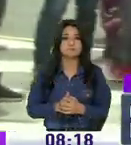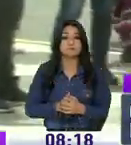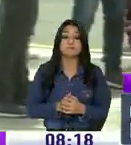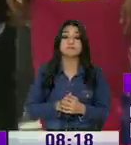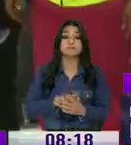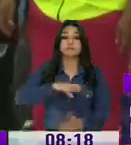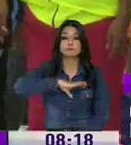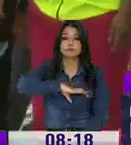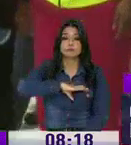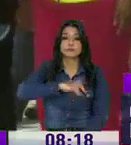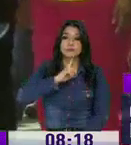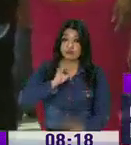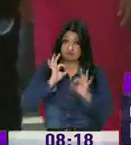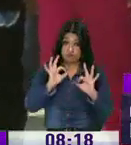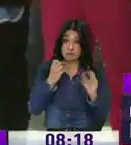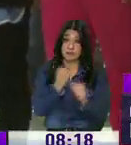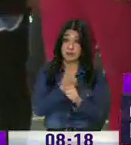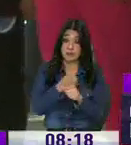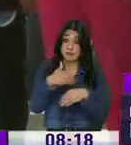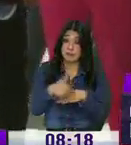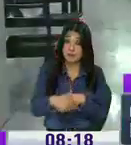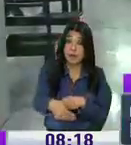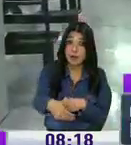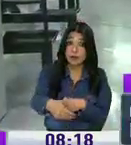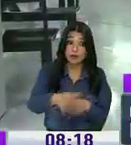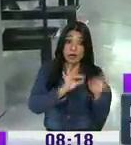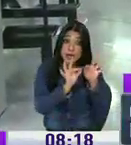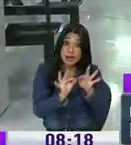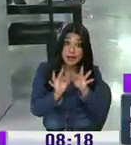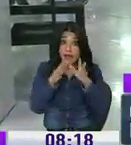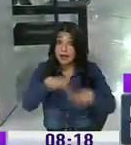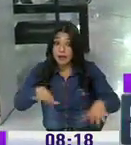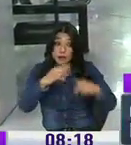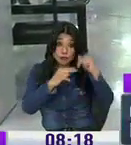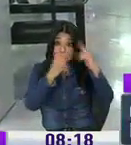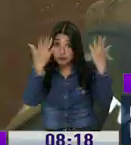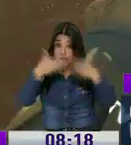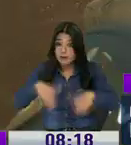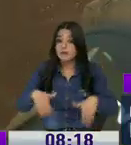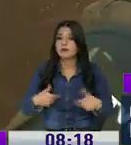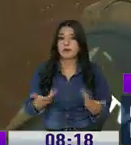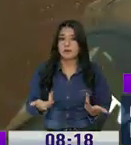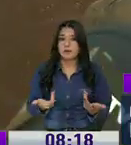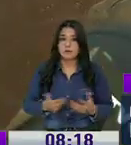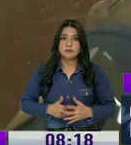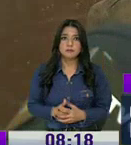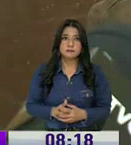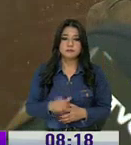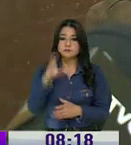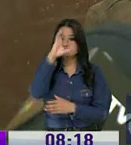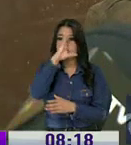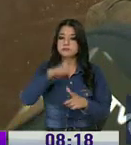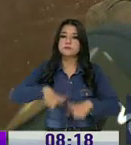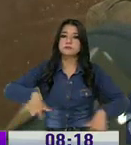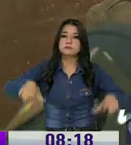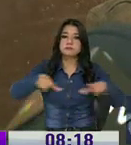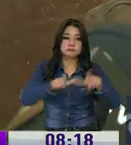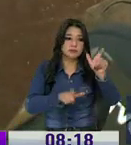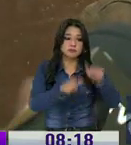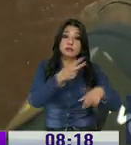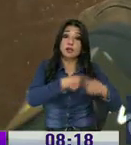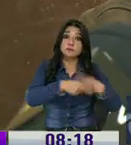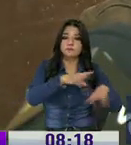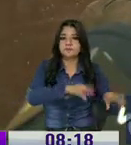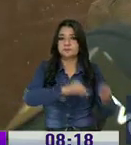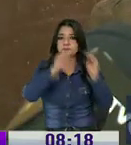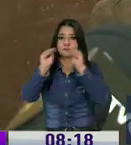Cabildo no les garantizaría el trabajo durante la obra, ni tampoco una vez haya concluido. Busquemos un lugar donde se reubiquen los comerciantes